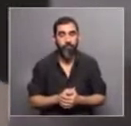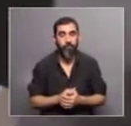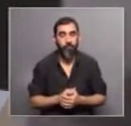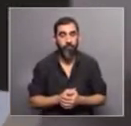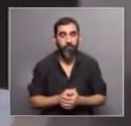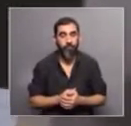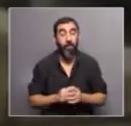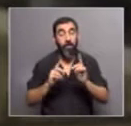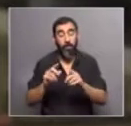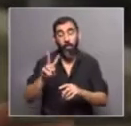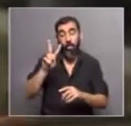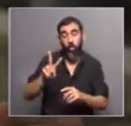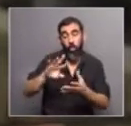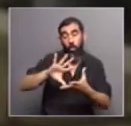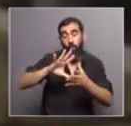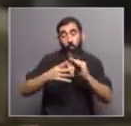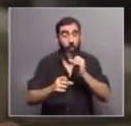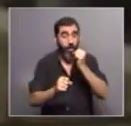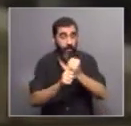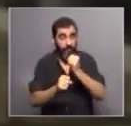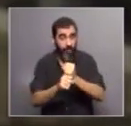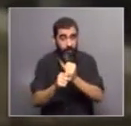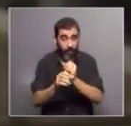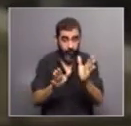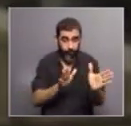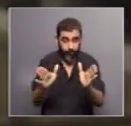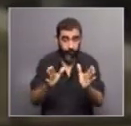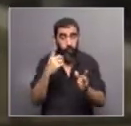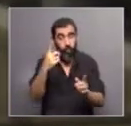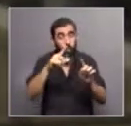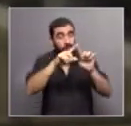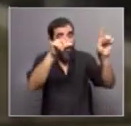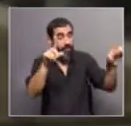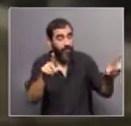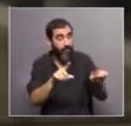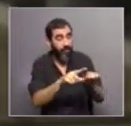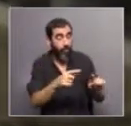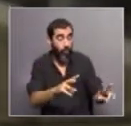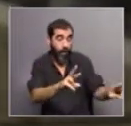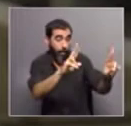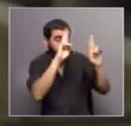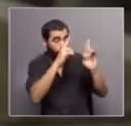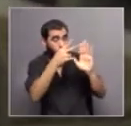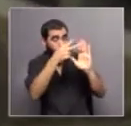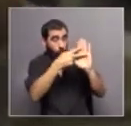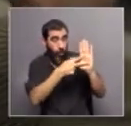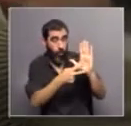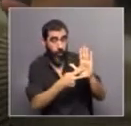Vemos como dos líneas distintas de trabajo que podemos seguir. Una es la certificación, que es decir, me pego a la norma y bueno, de acuerdo a esta